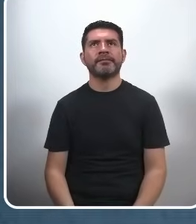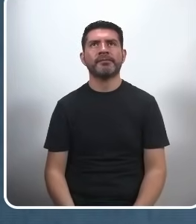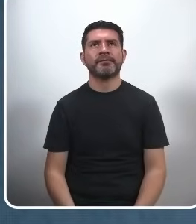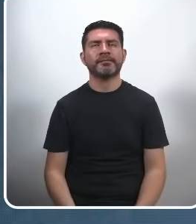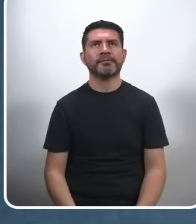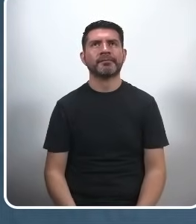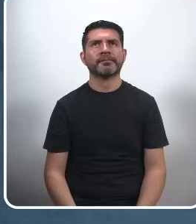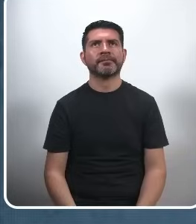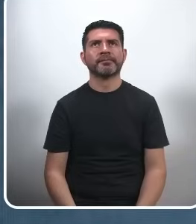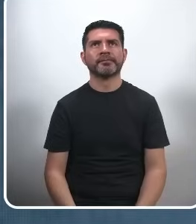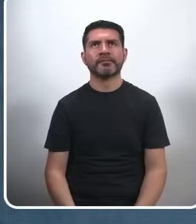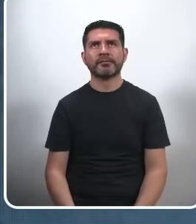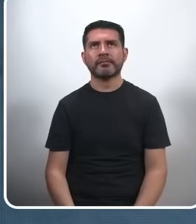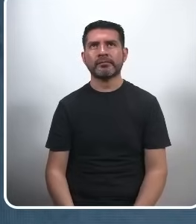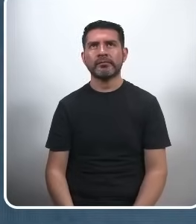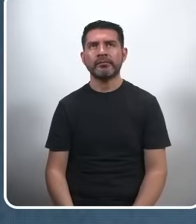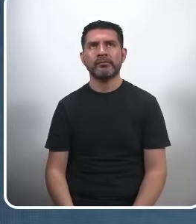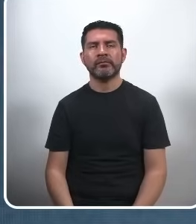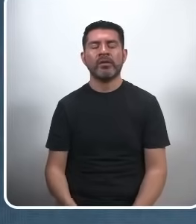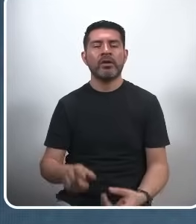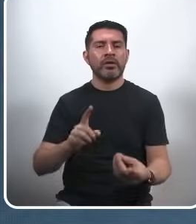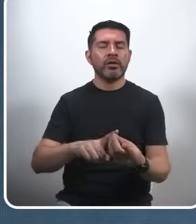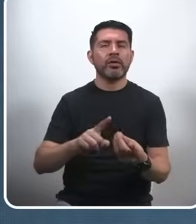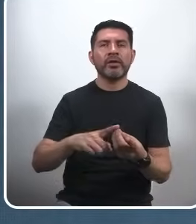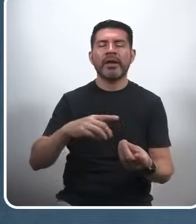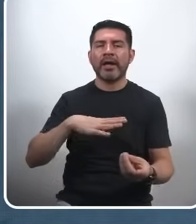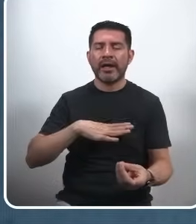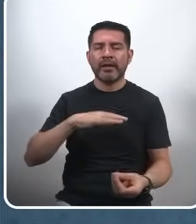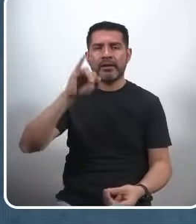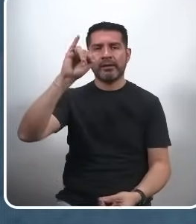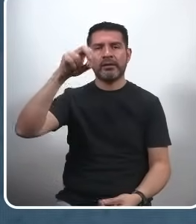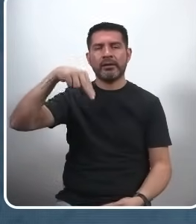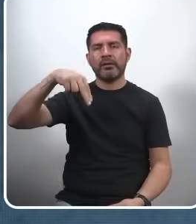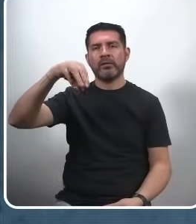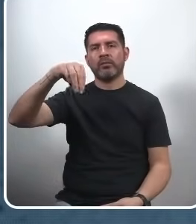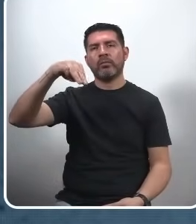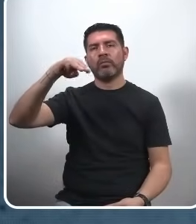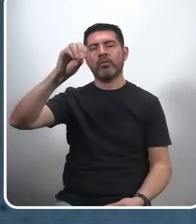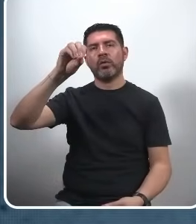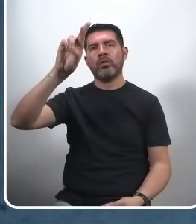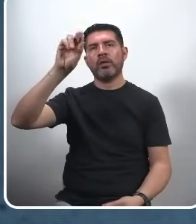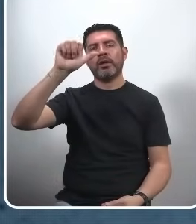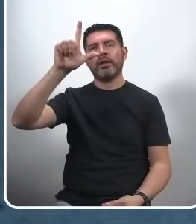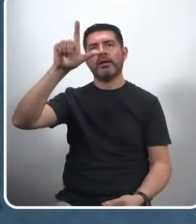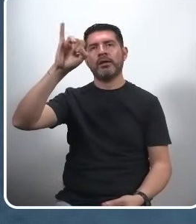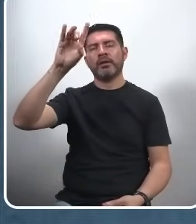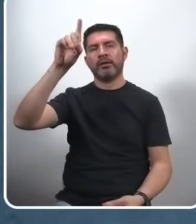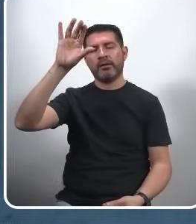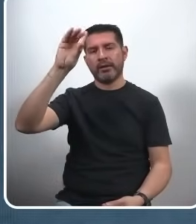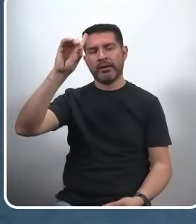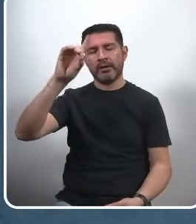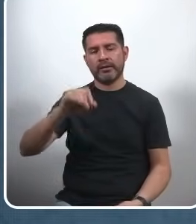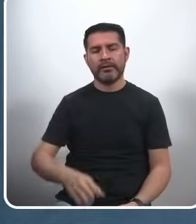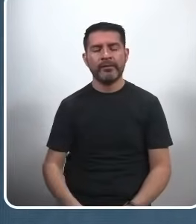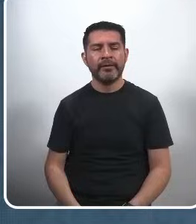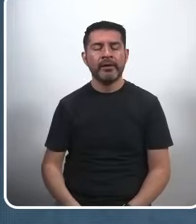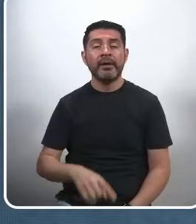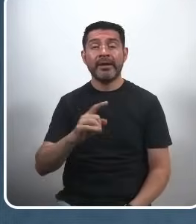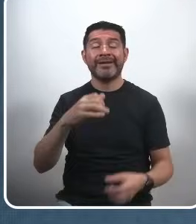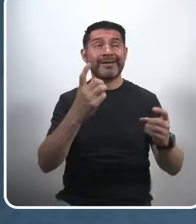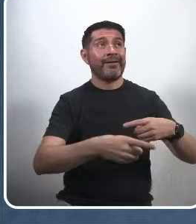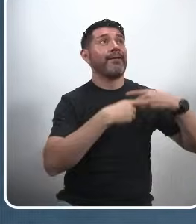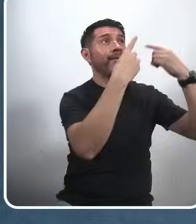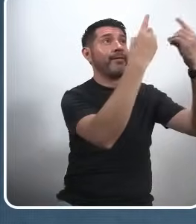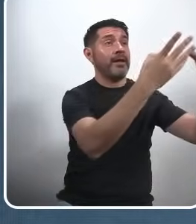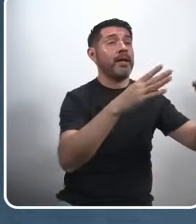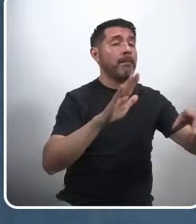inmoralidad. Y donde hay inmoralidad, dice, eso destruye relaciones. Inmoralidad es darle